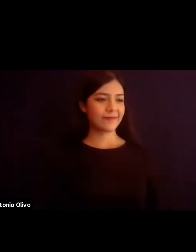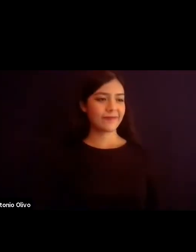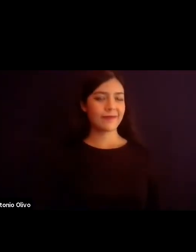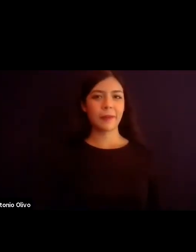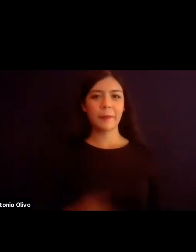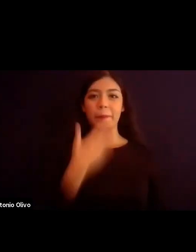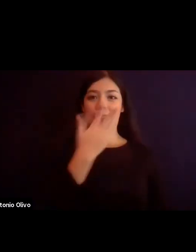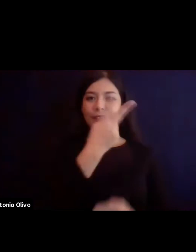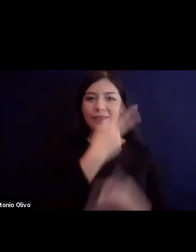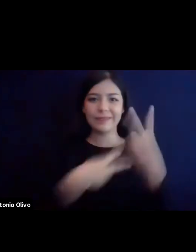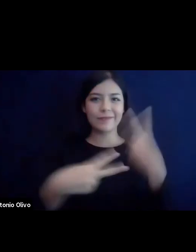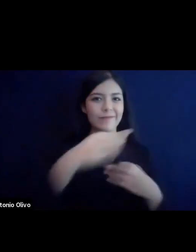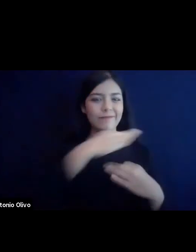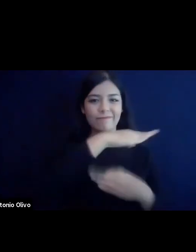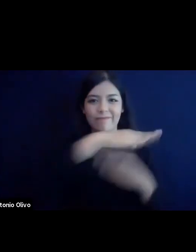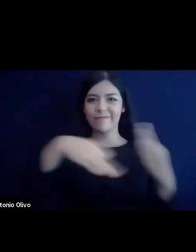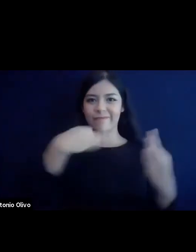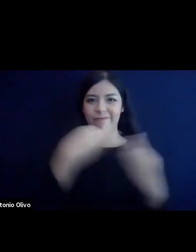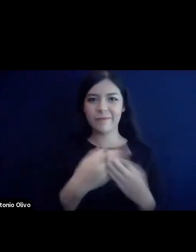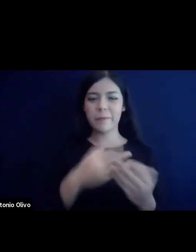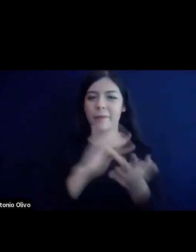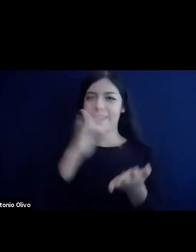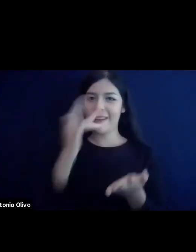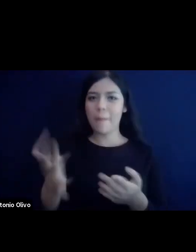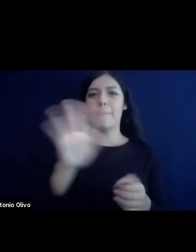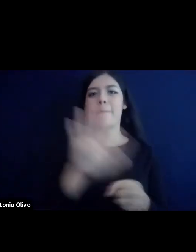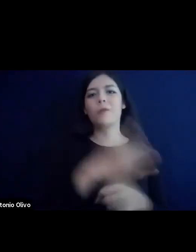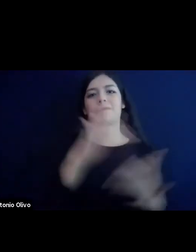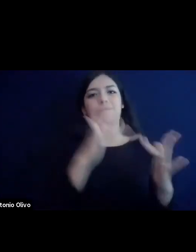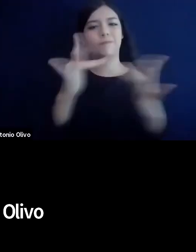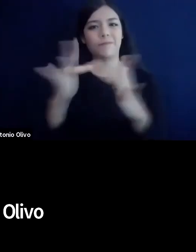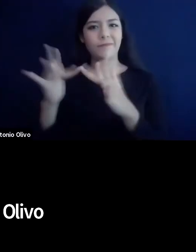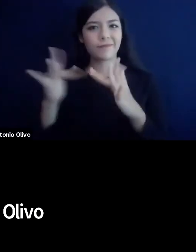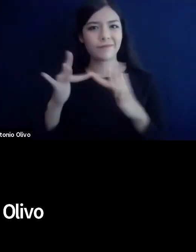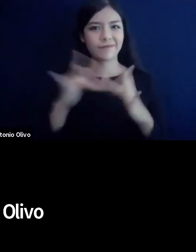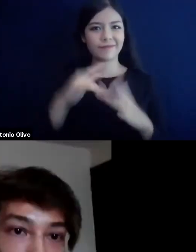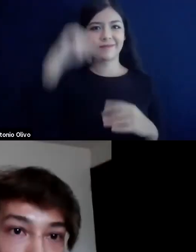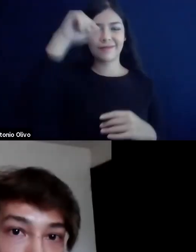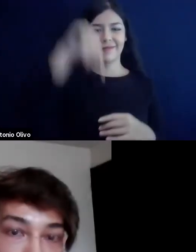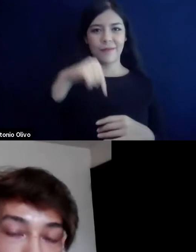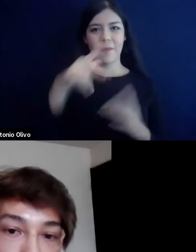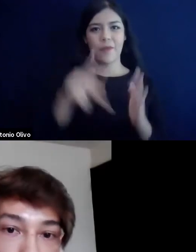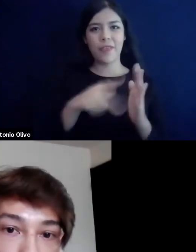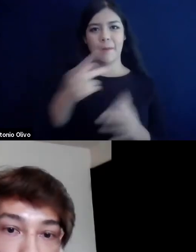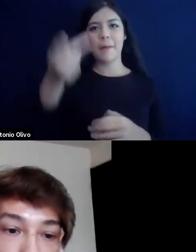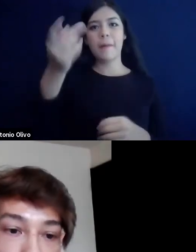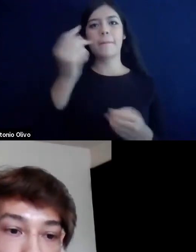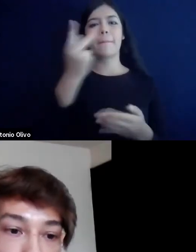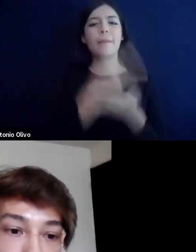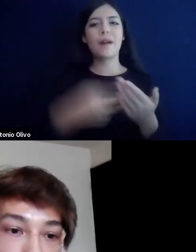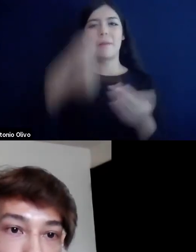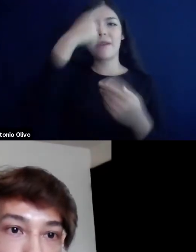Bienvenidos y muchas gracias por asistir a esta sesión del seminario de discapacidad y